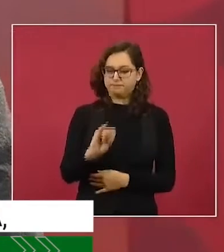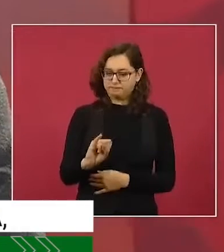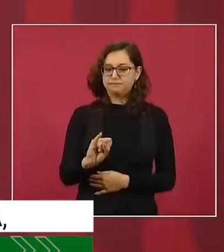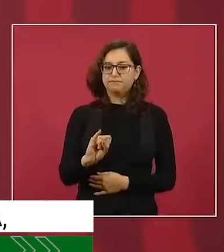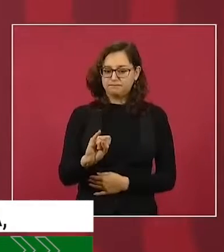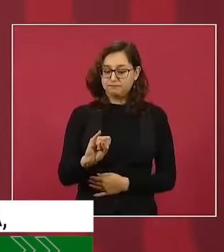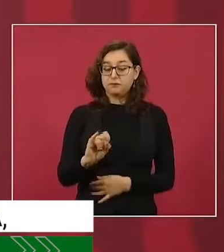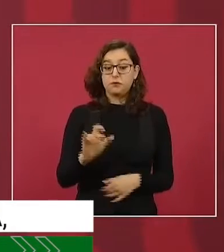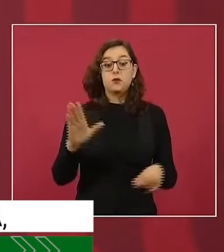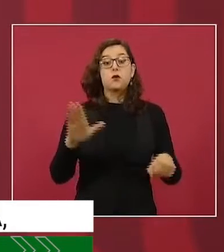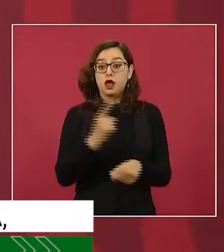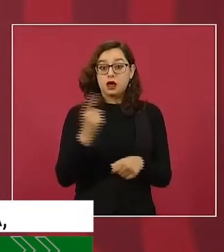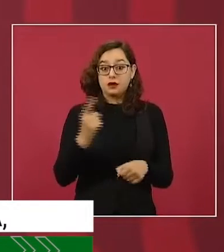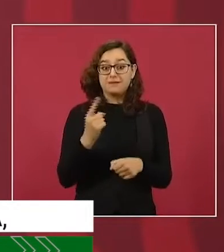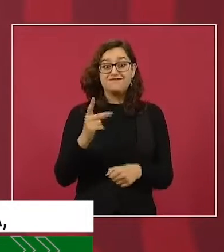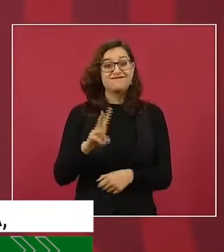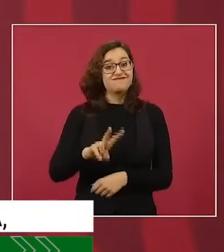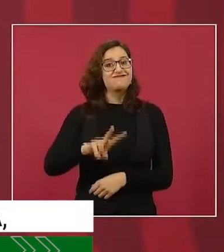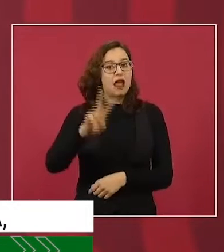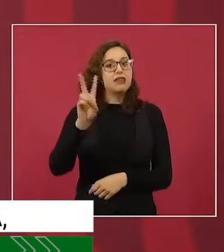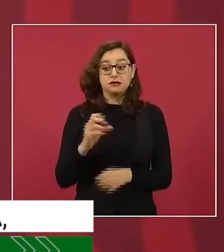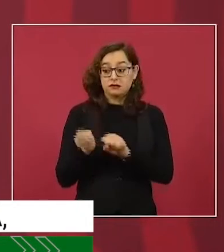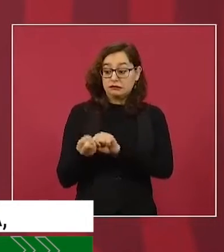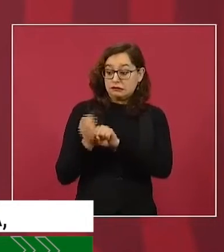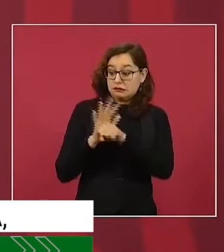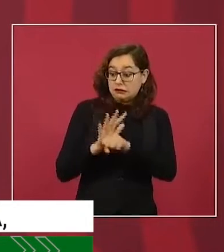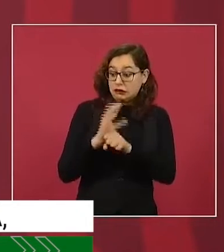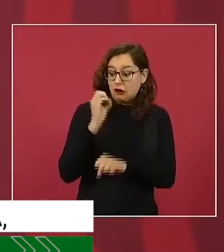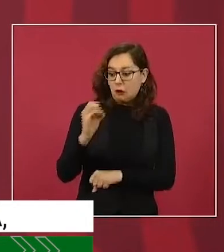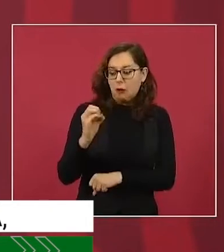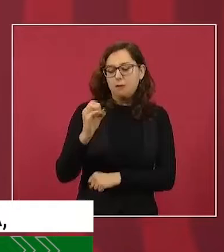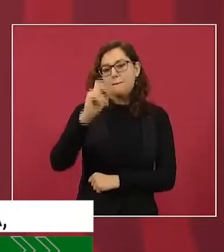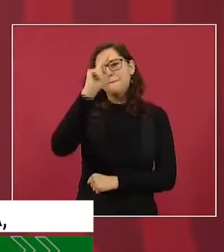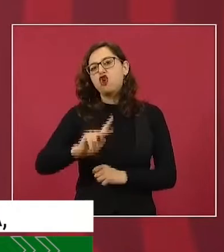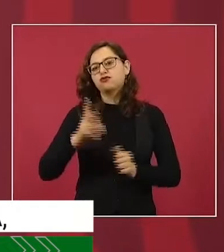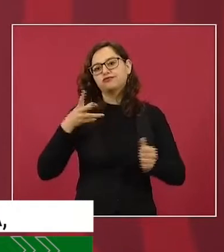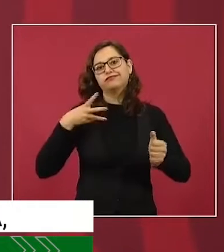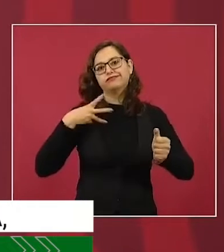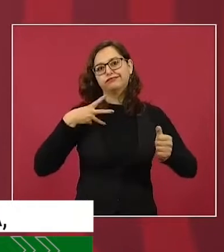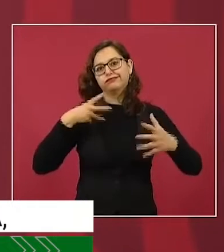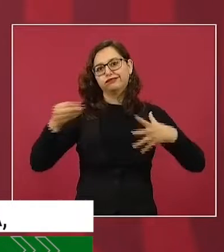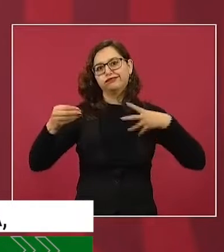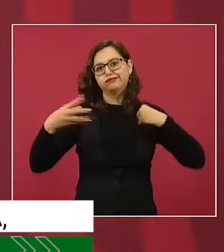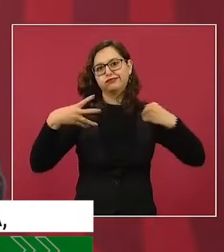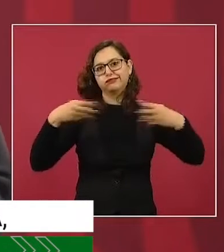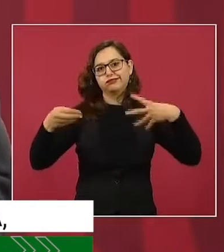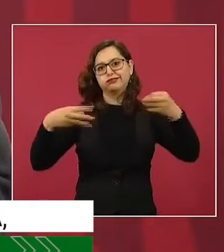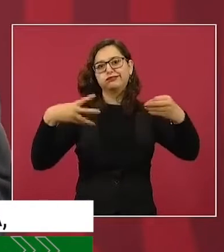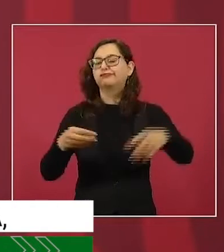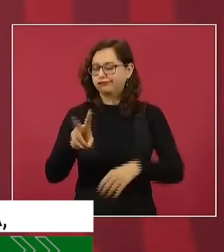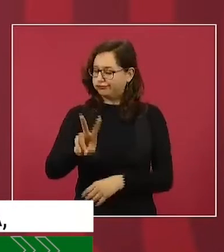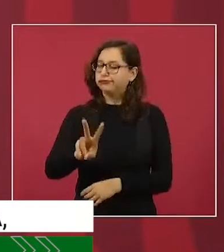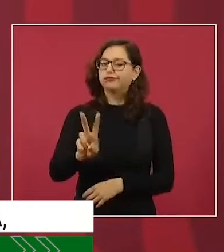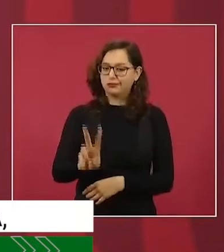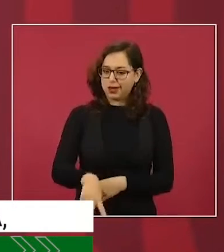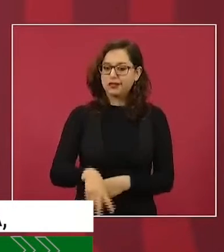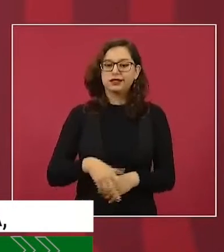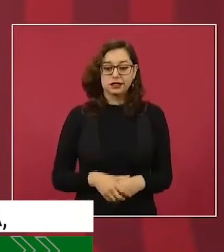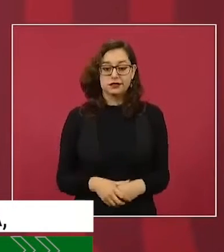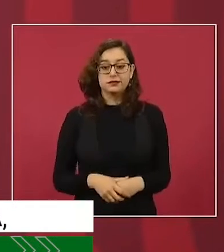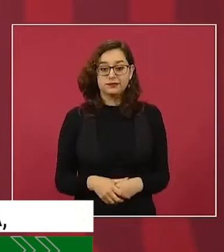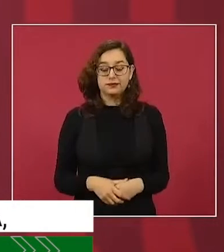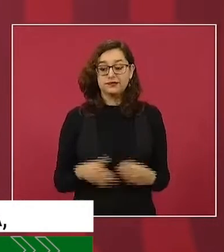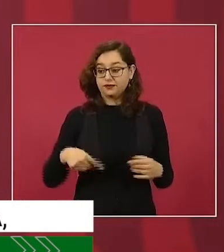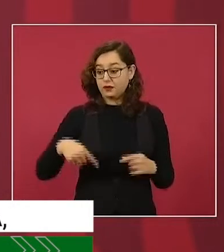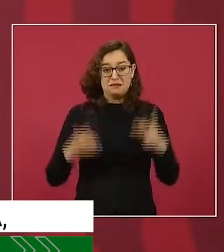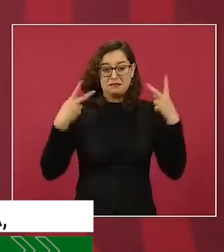una variante muy contagiosa, muy contagiosa. Están creciendo mucho los contagios en